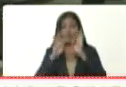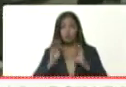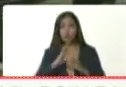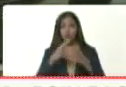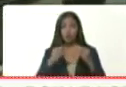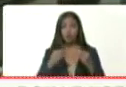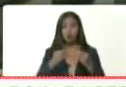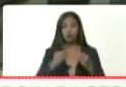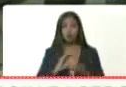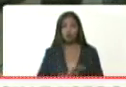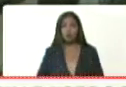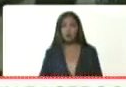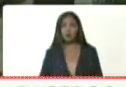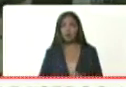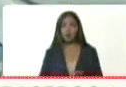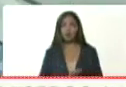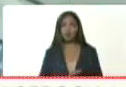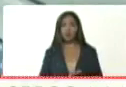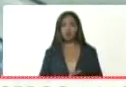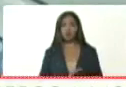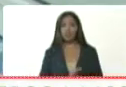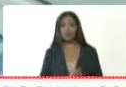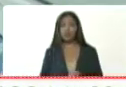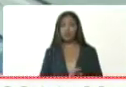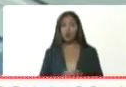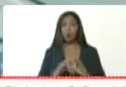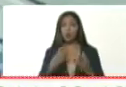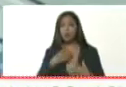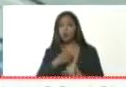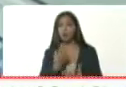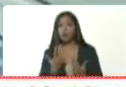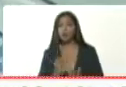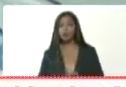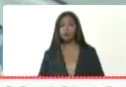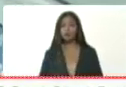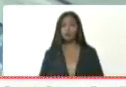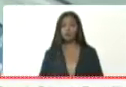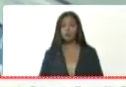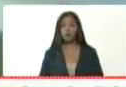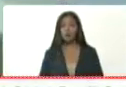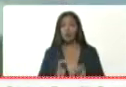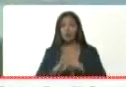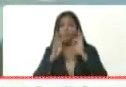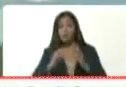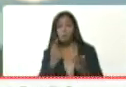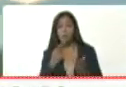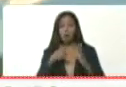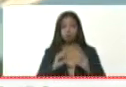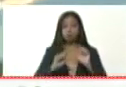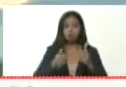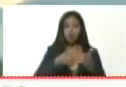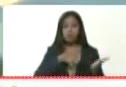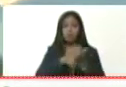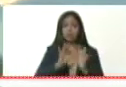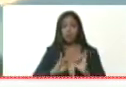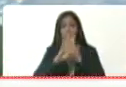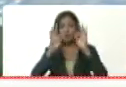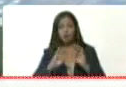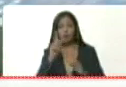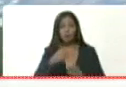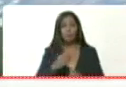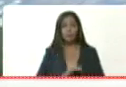diseño y de impresión tremendos equipos que meter inversión néstor inversión para garantizar en los morrales